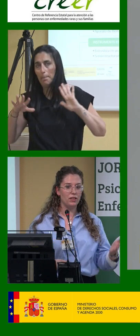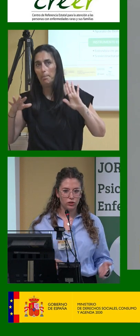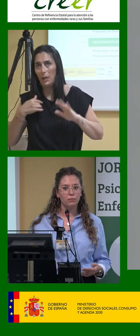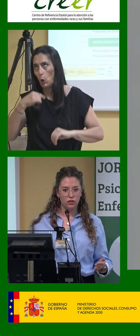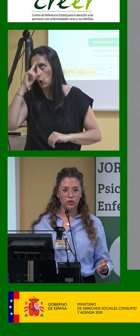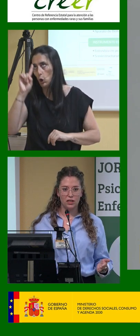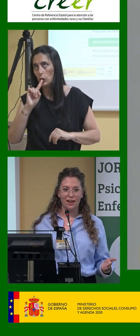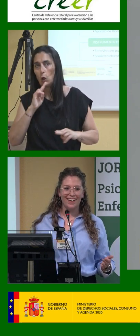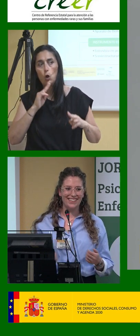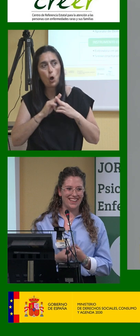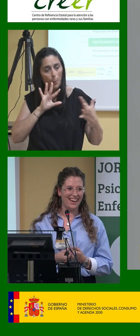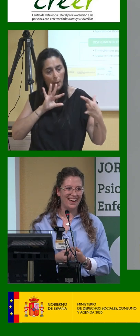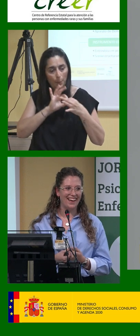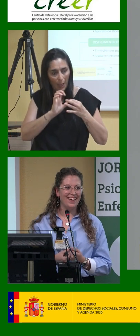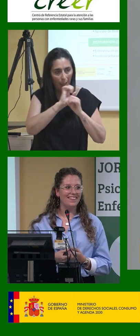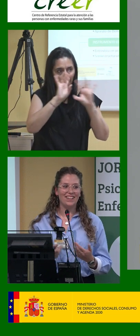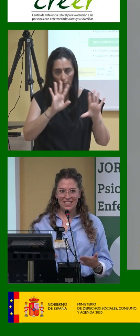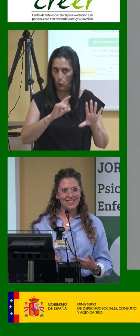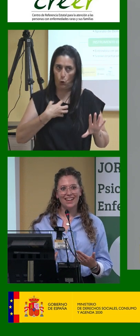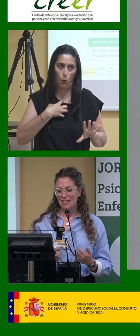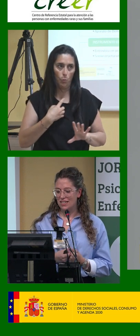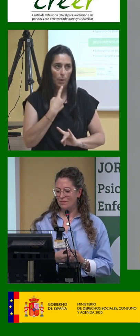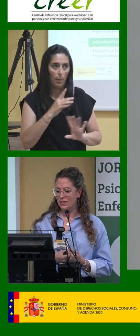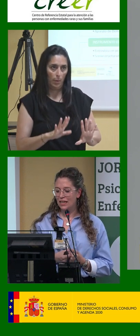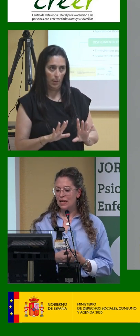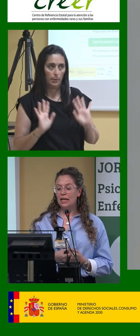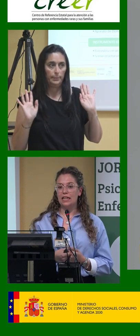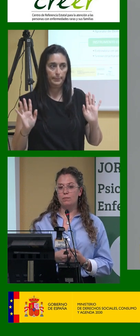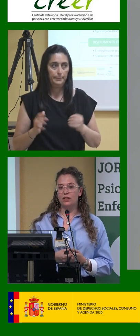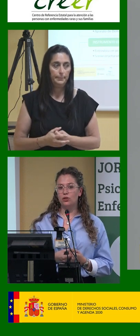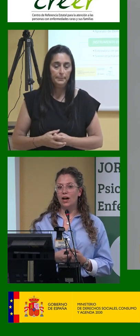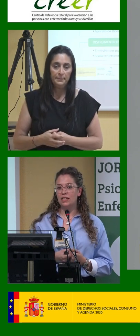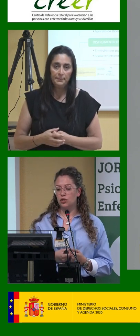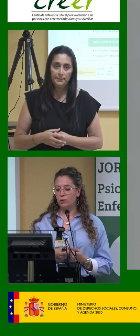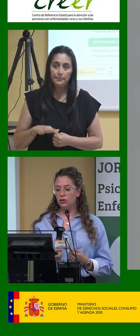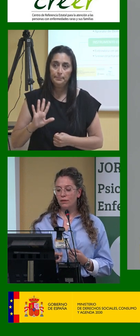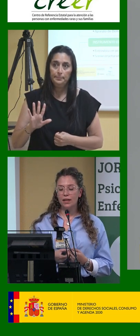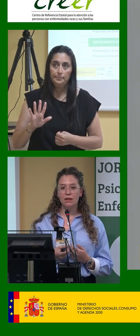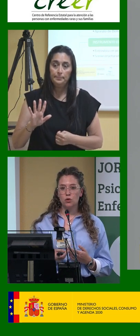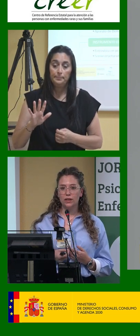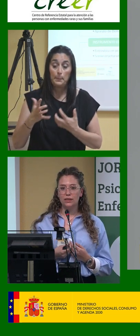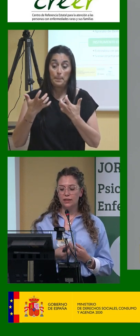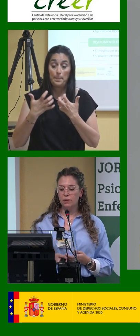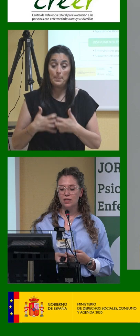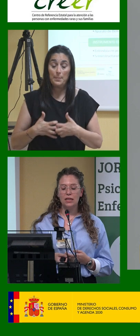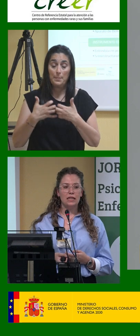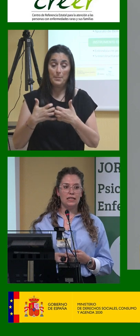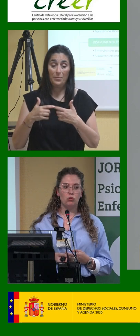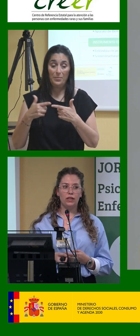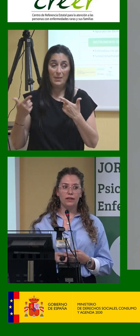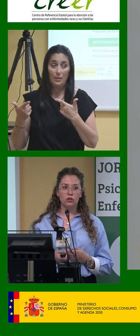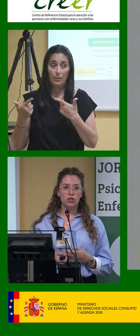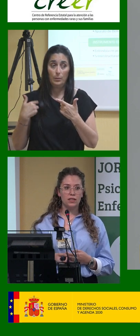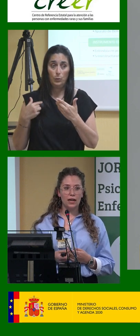es Pepito quien me ha hecho esta entrevista y demás. Respecto al instrumento de variables cuantitativas,